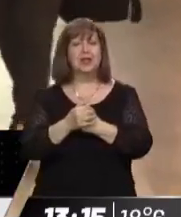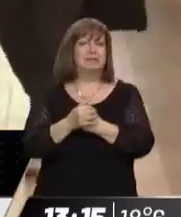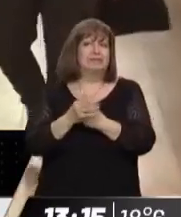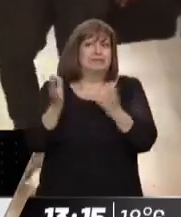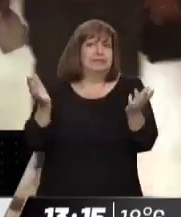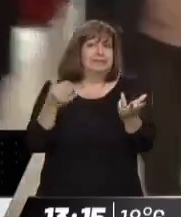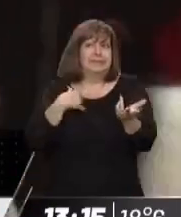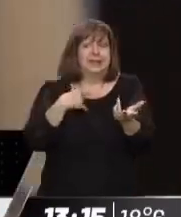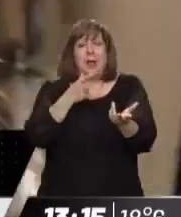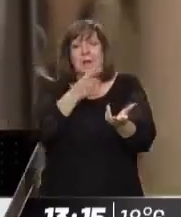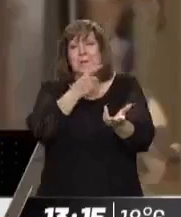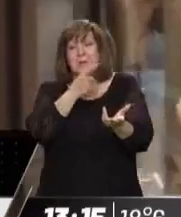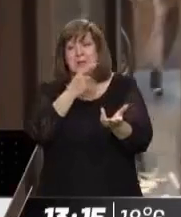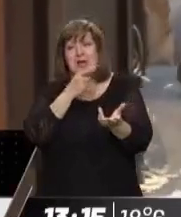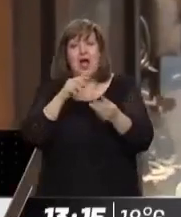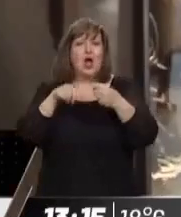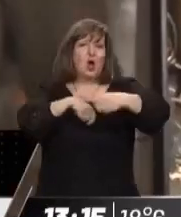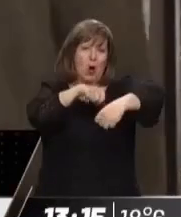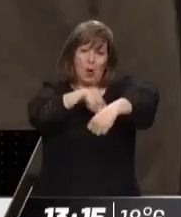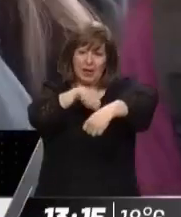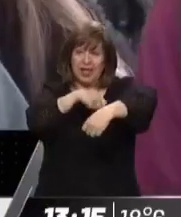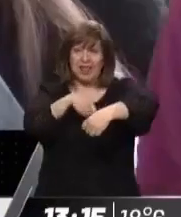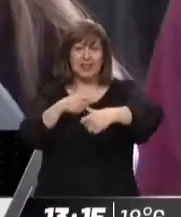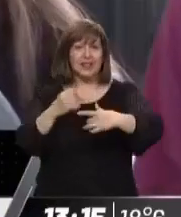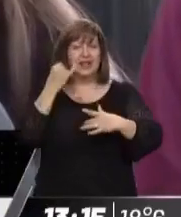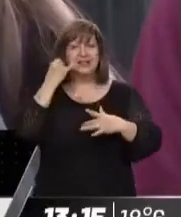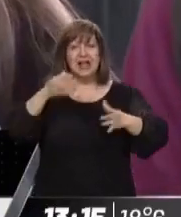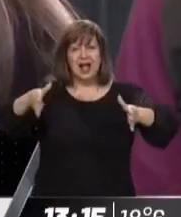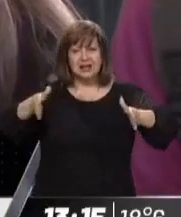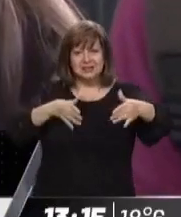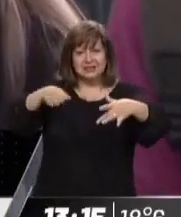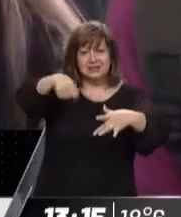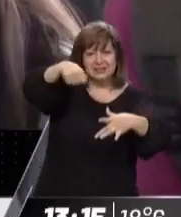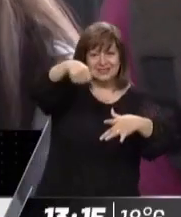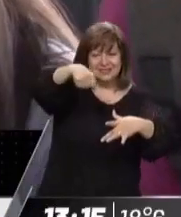sea, planeamos hacer un par de comidas y llevamos una hielera llena de cosas.